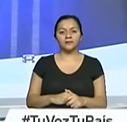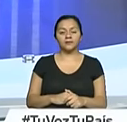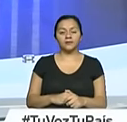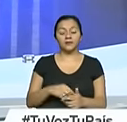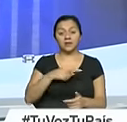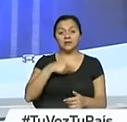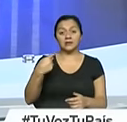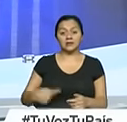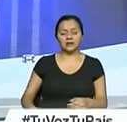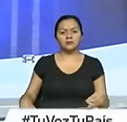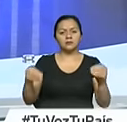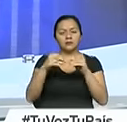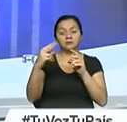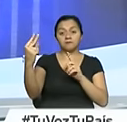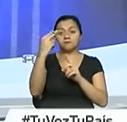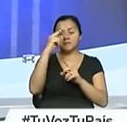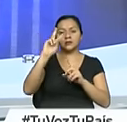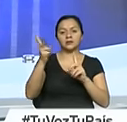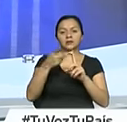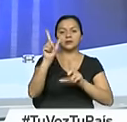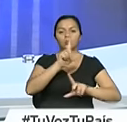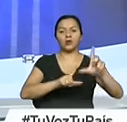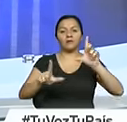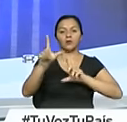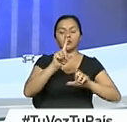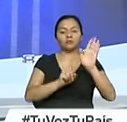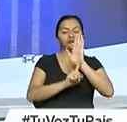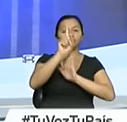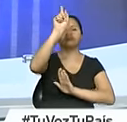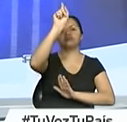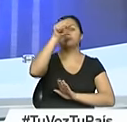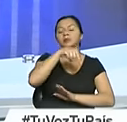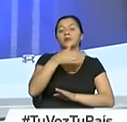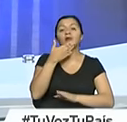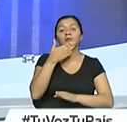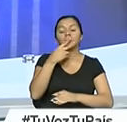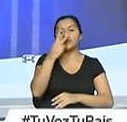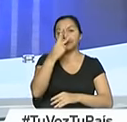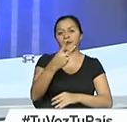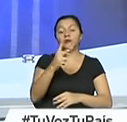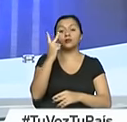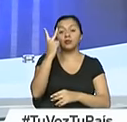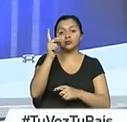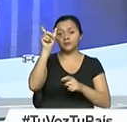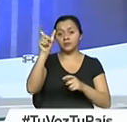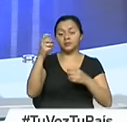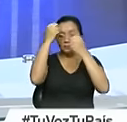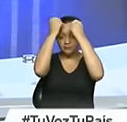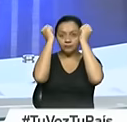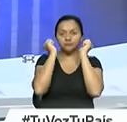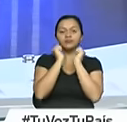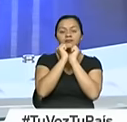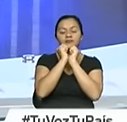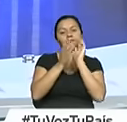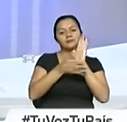China ha puesto en órbita su segundo laboratorio espacial, el mismo que será hogar de dos astronautas el próximo mes.